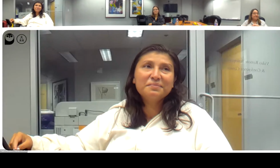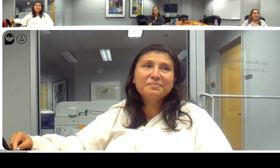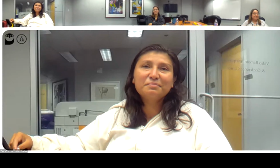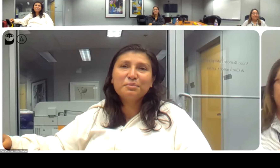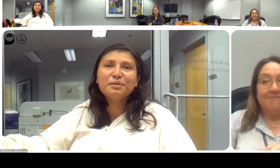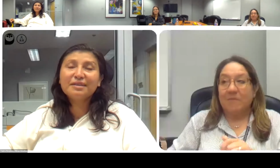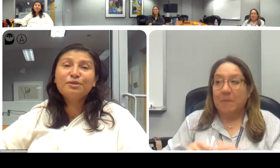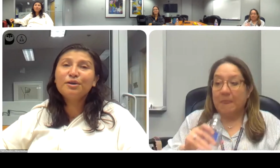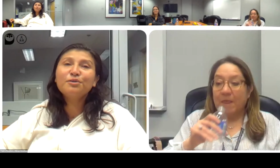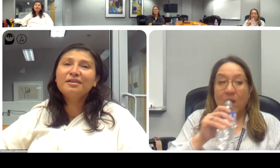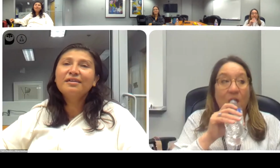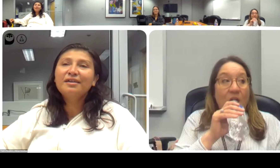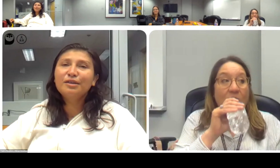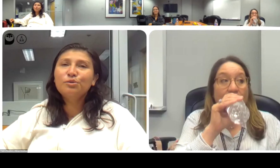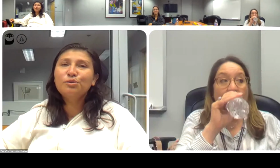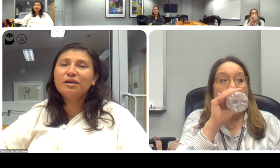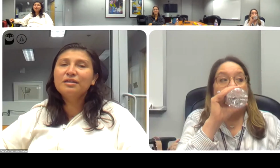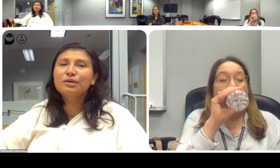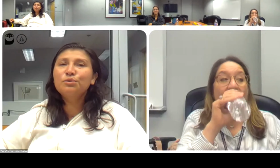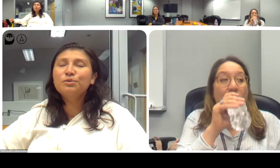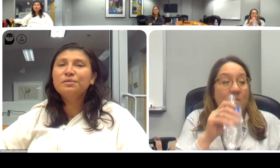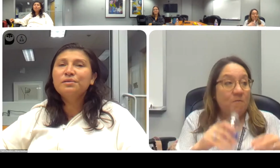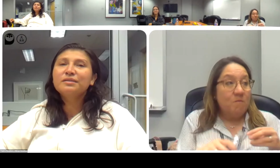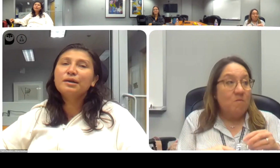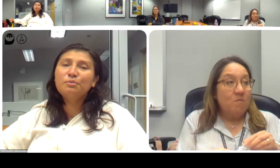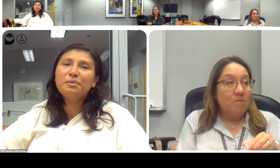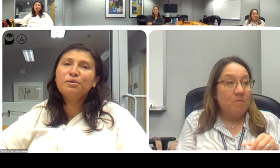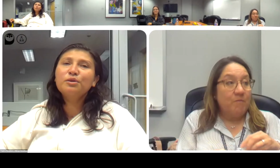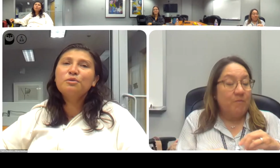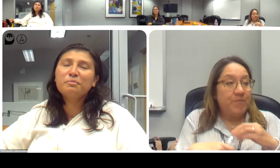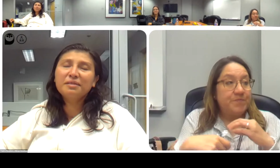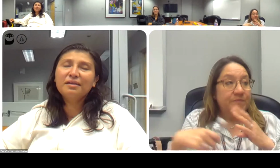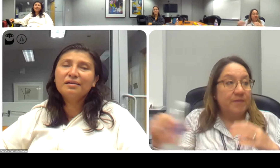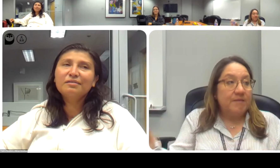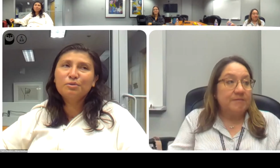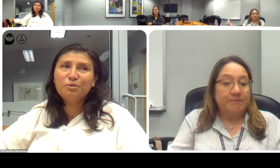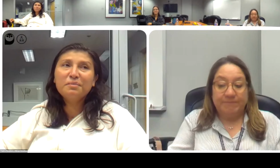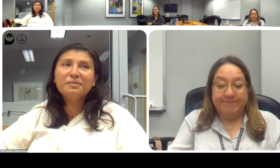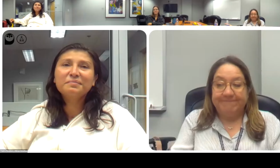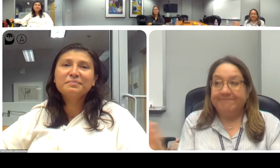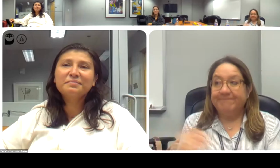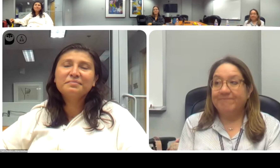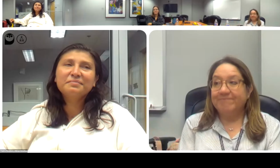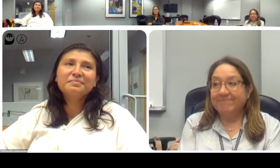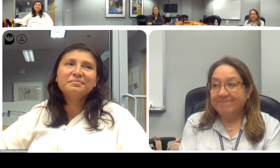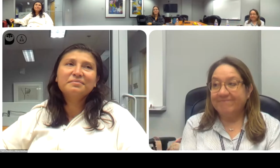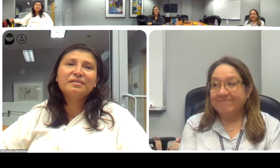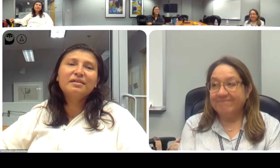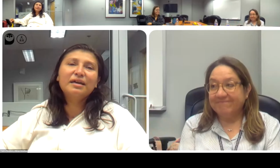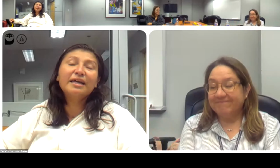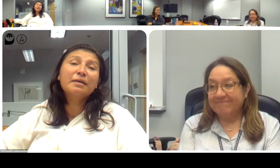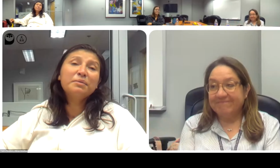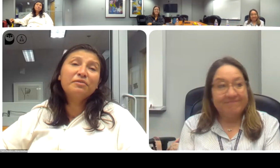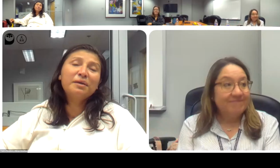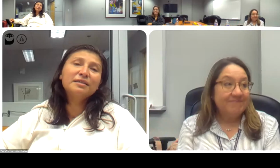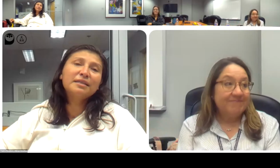Dios, porque así lo creo, y todo lo que dice uno, se cumple lo que Dios promete, lo cumple.